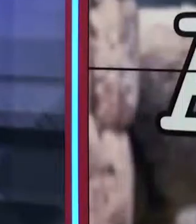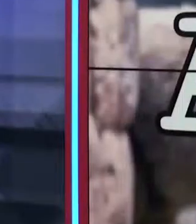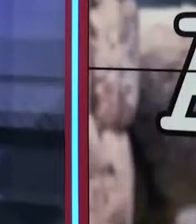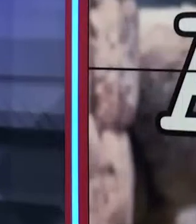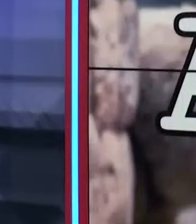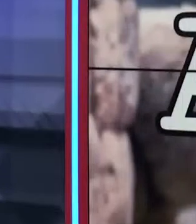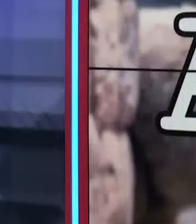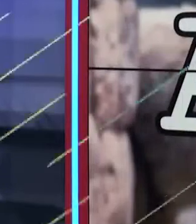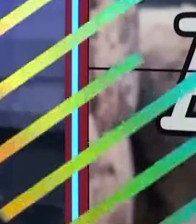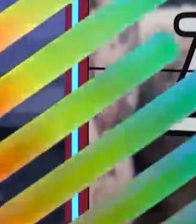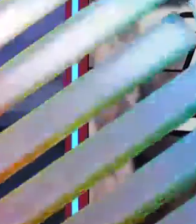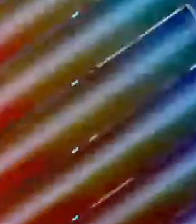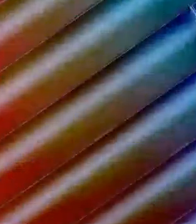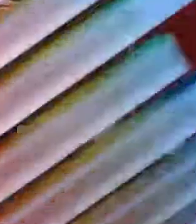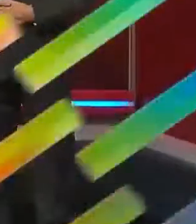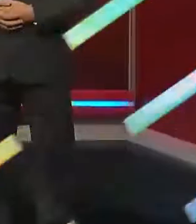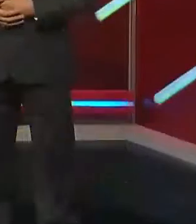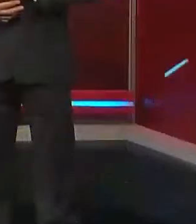Aymara.